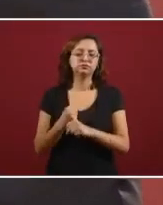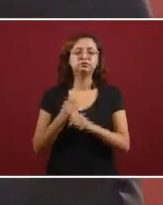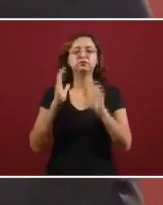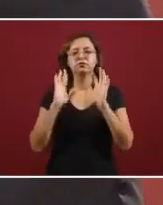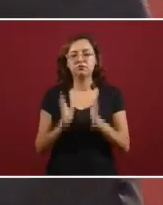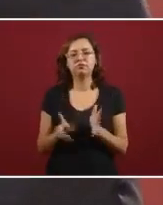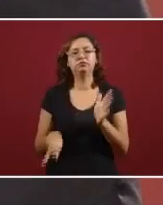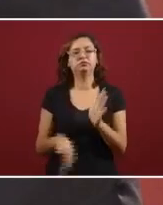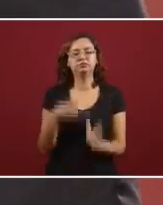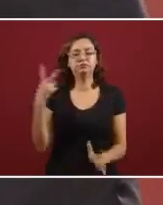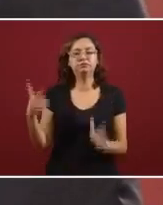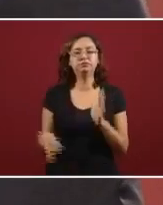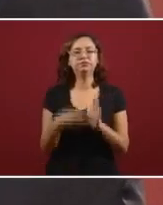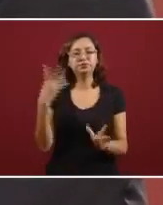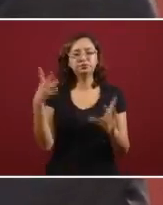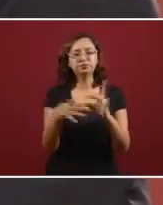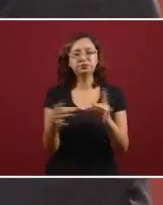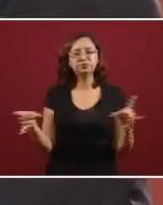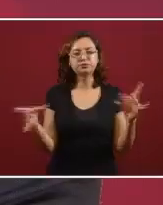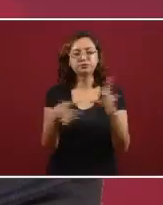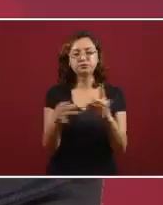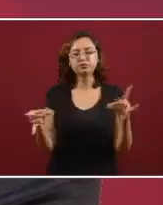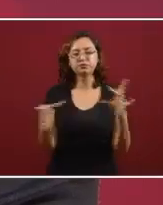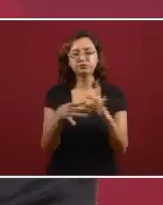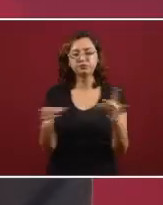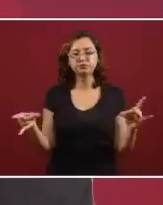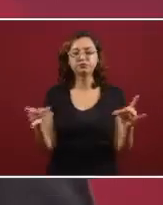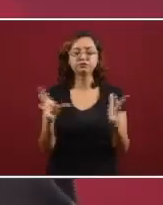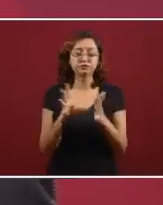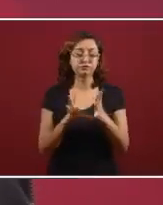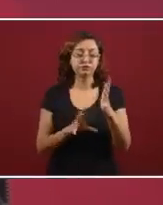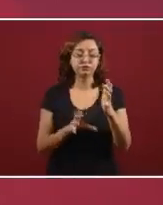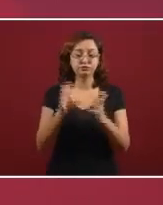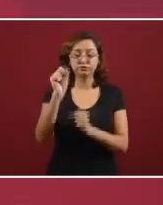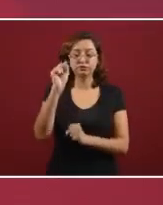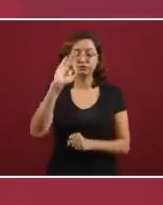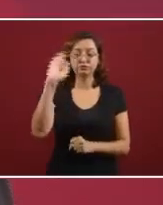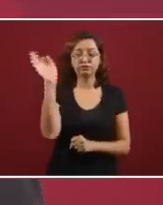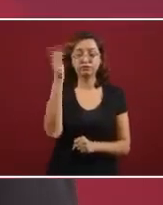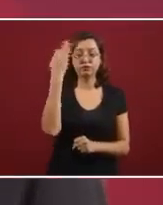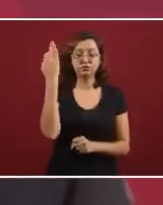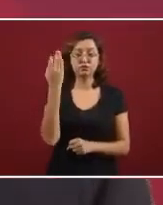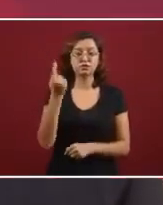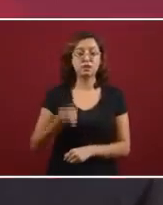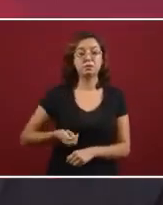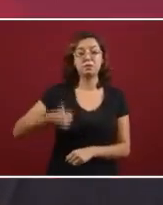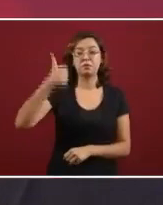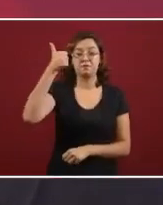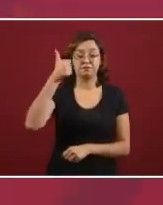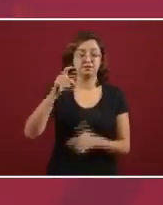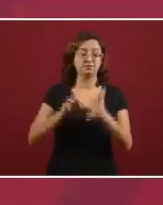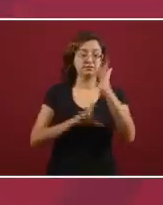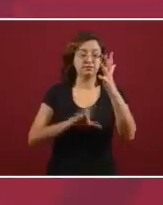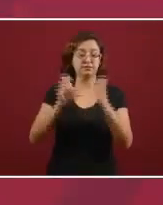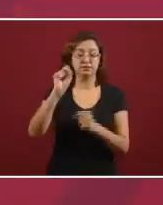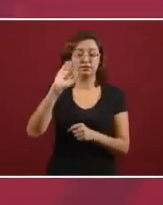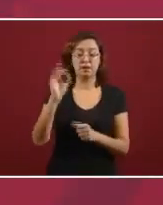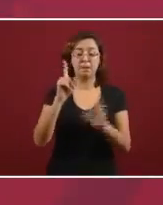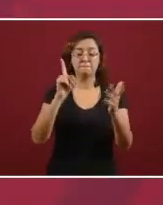explicado ya en varias ocasiones. En la Constitución Federal, la primera Constitución Federal